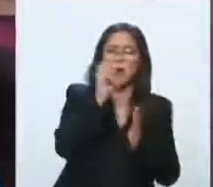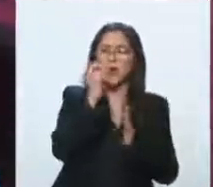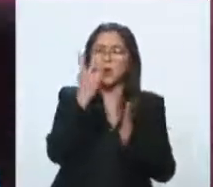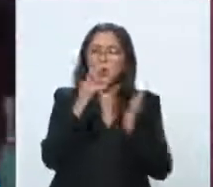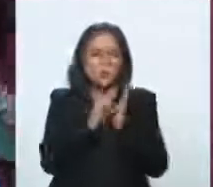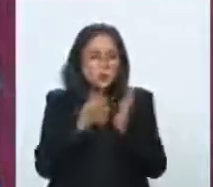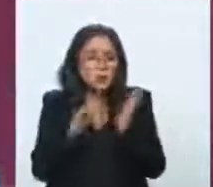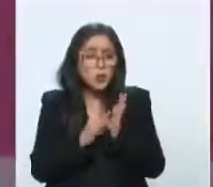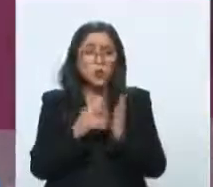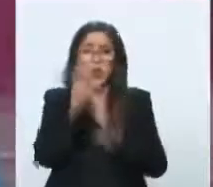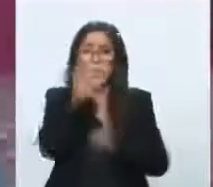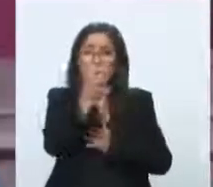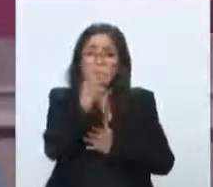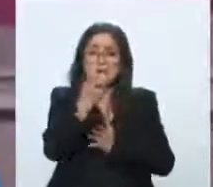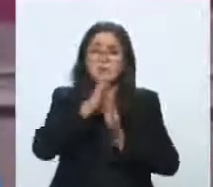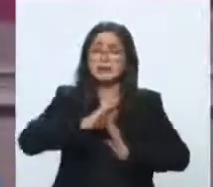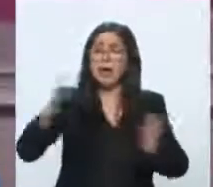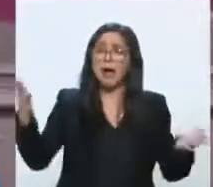daría una victoria.